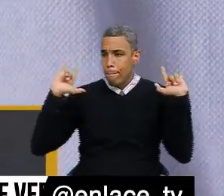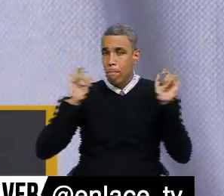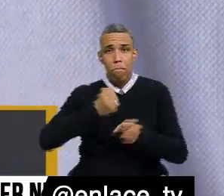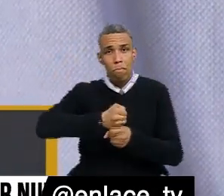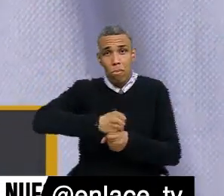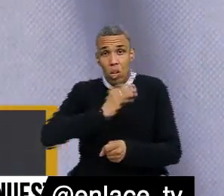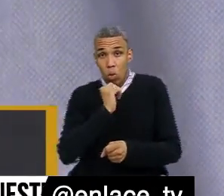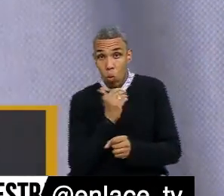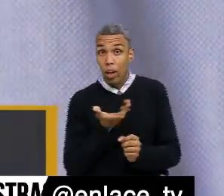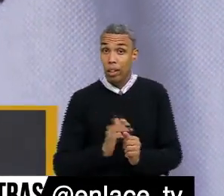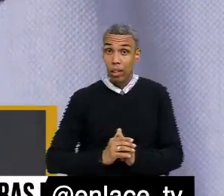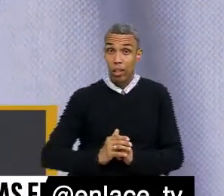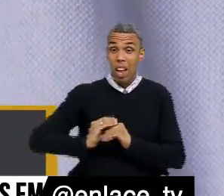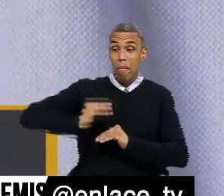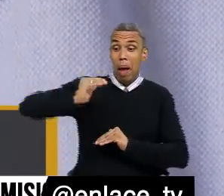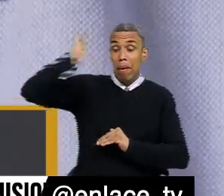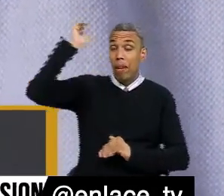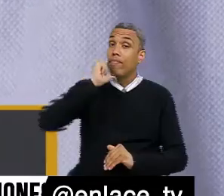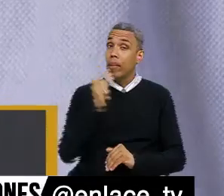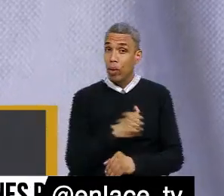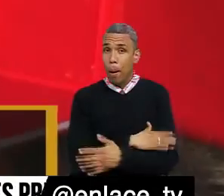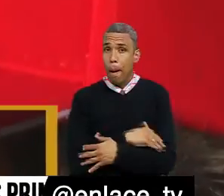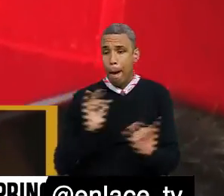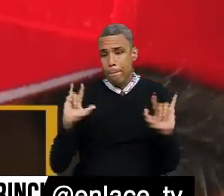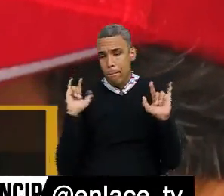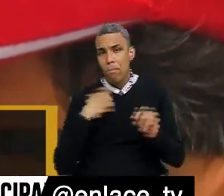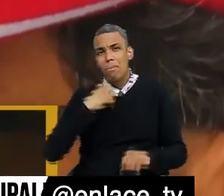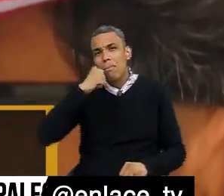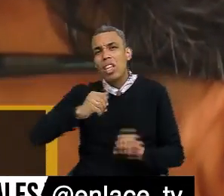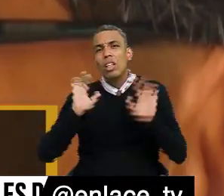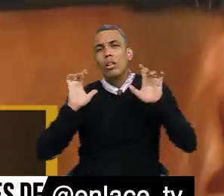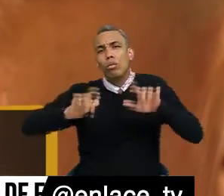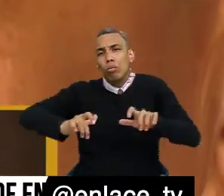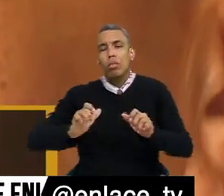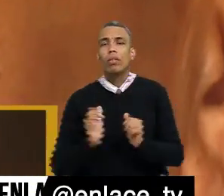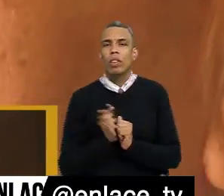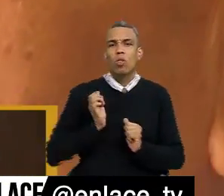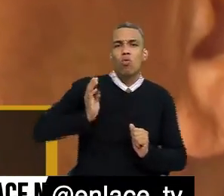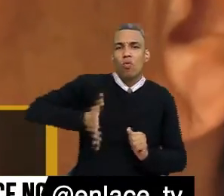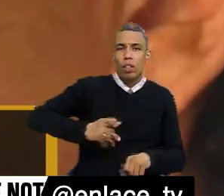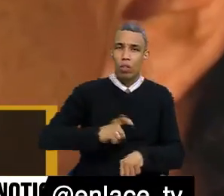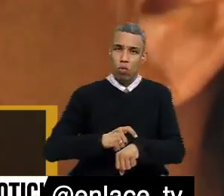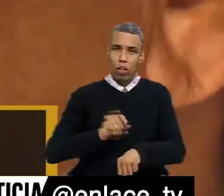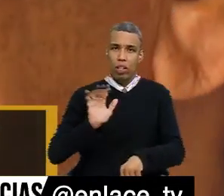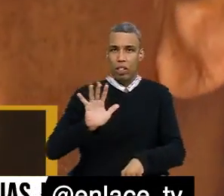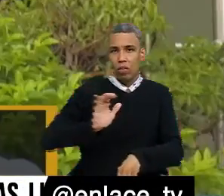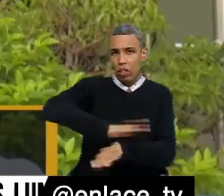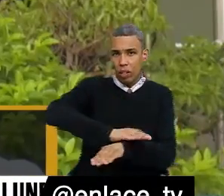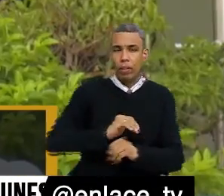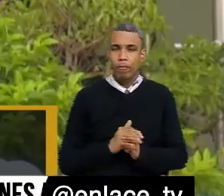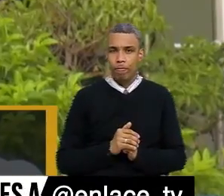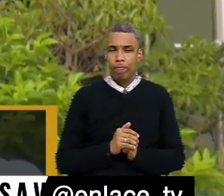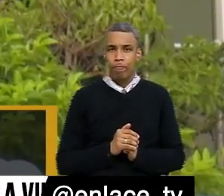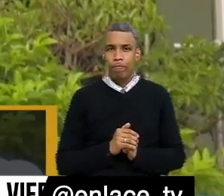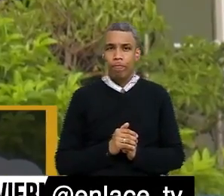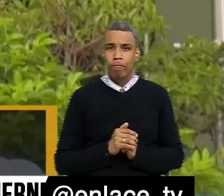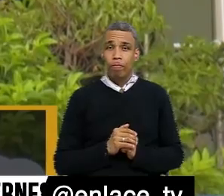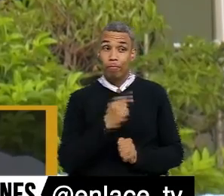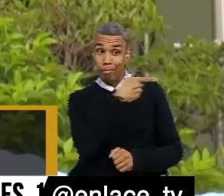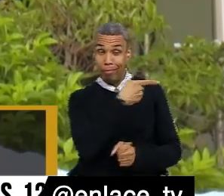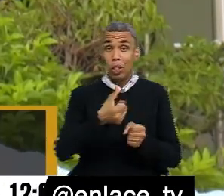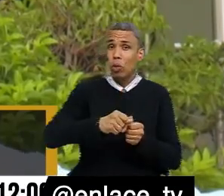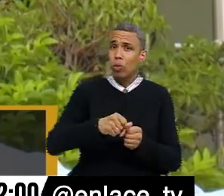asamblea se desarrollará mañana miércoles 29 de junio a las 5 de la tarde en el Salón Cusiana del Club Infantas. Ecopetrol quiere llevarnos al